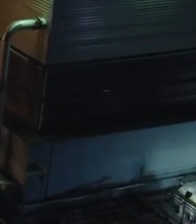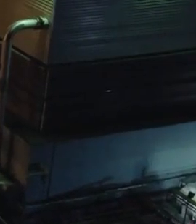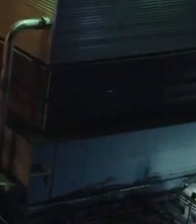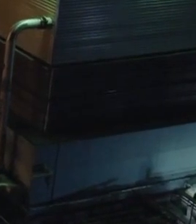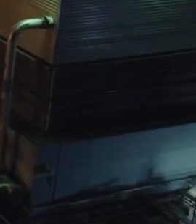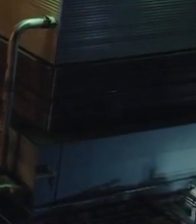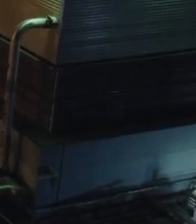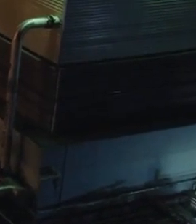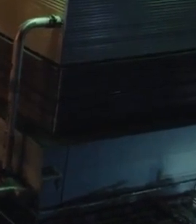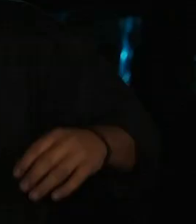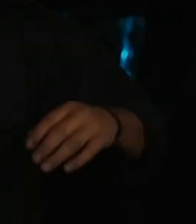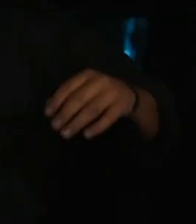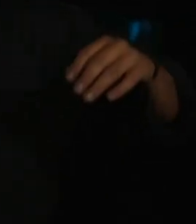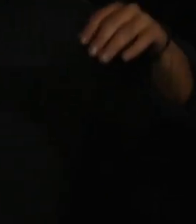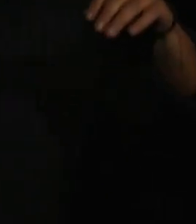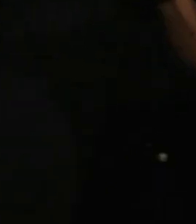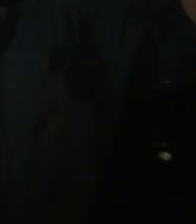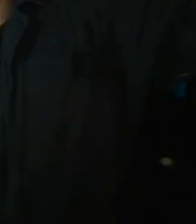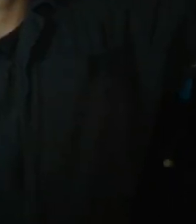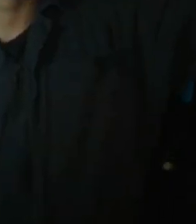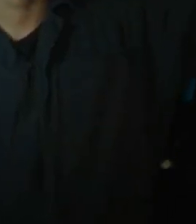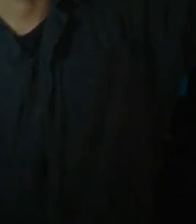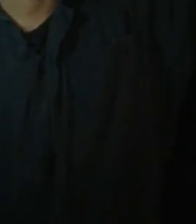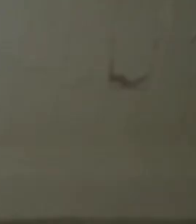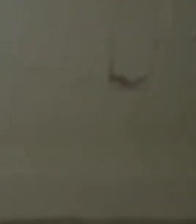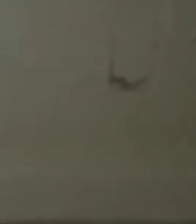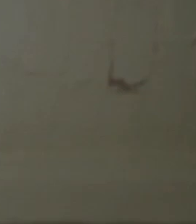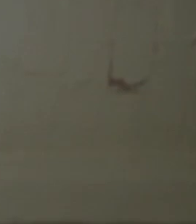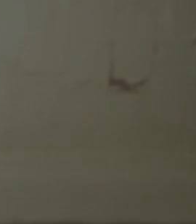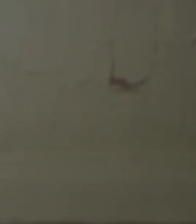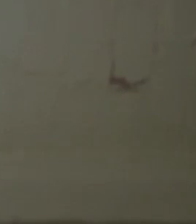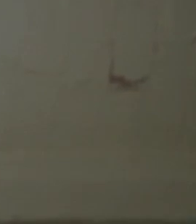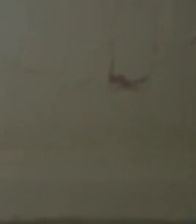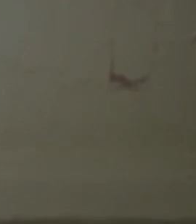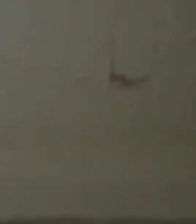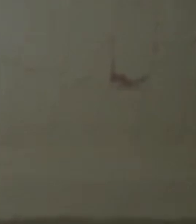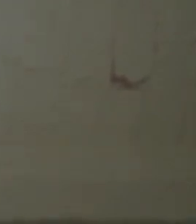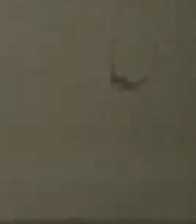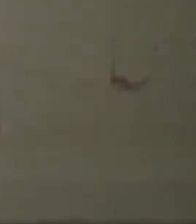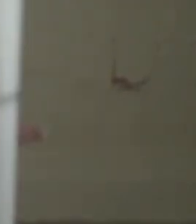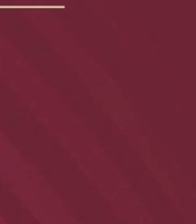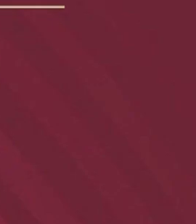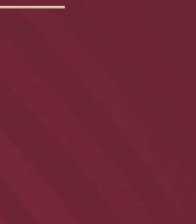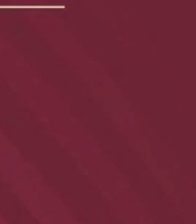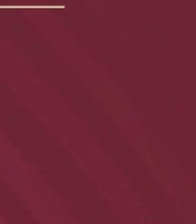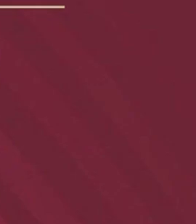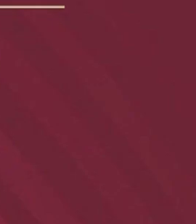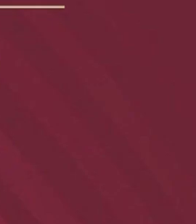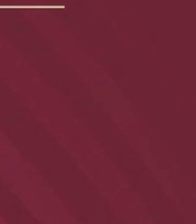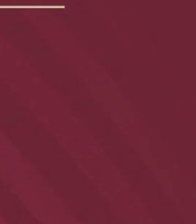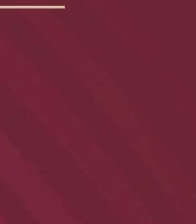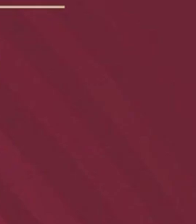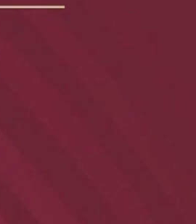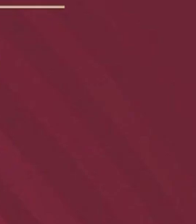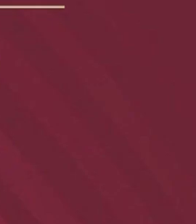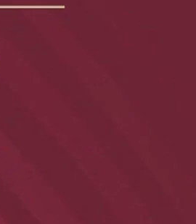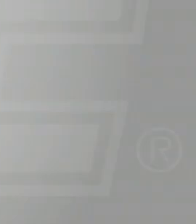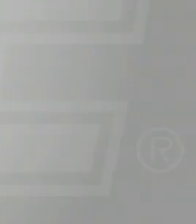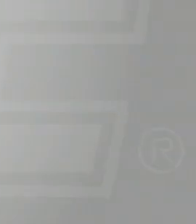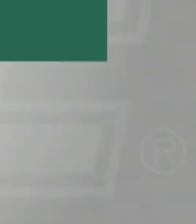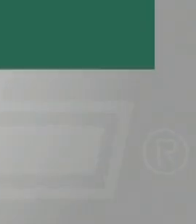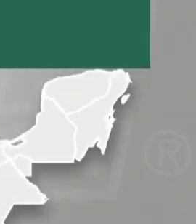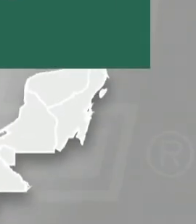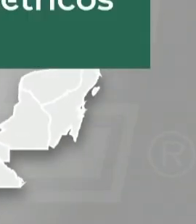hasta el transporte de electricidad para llegar a los hogares y negocios de millones de mexicanos. Avance en los proyectos de